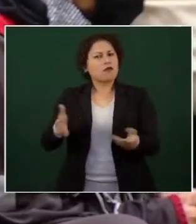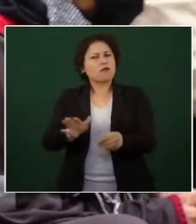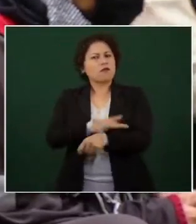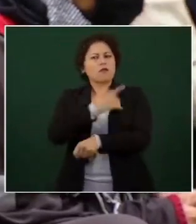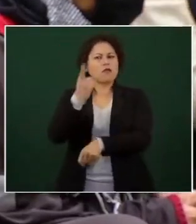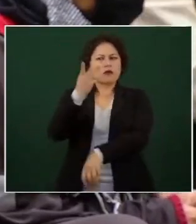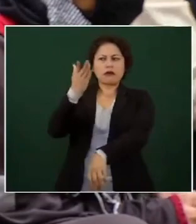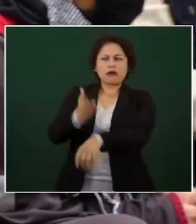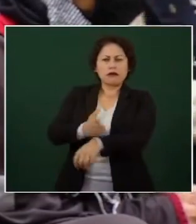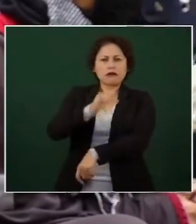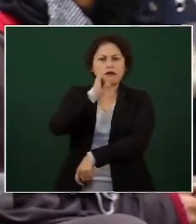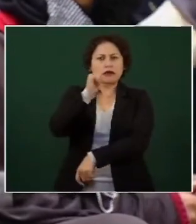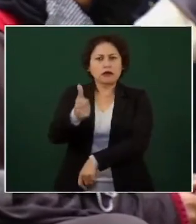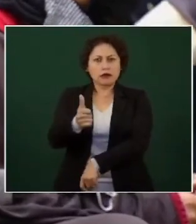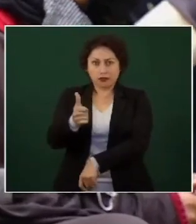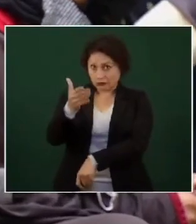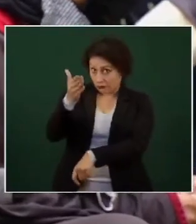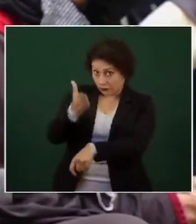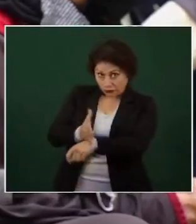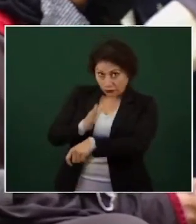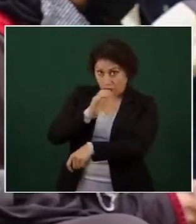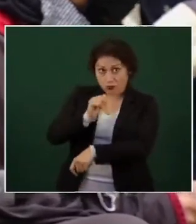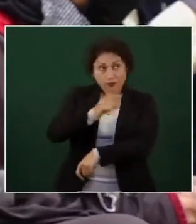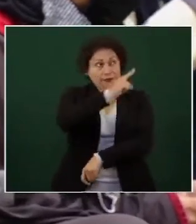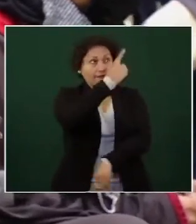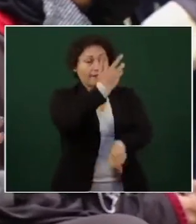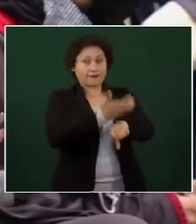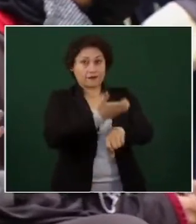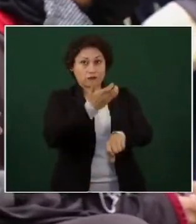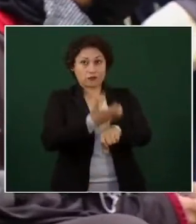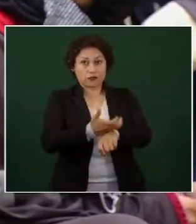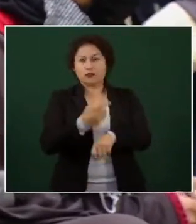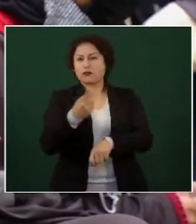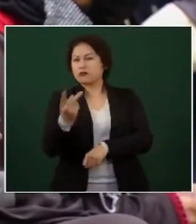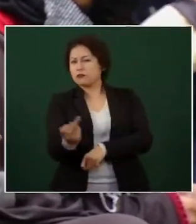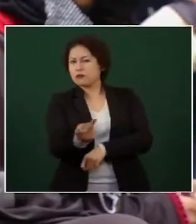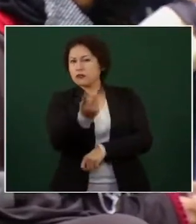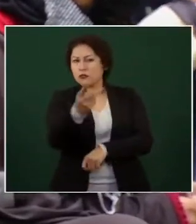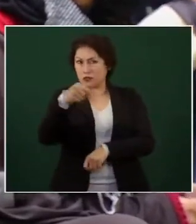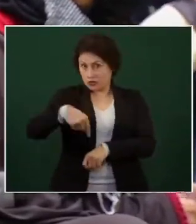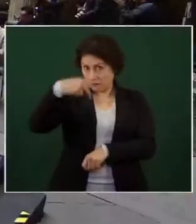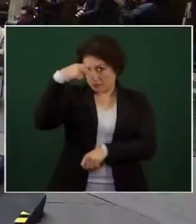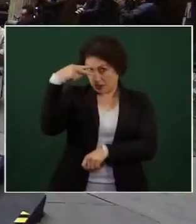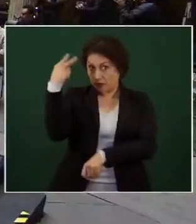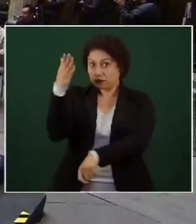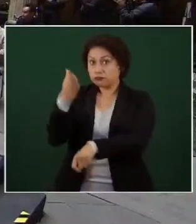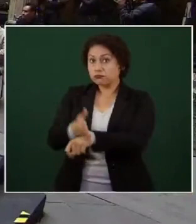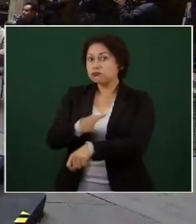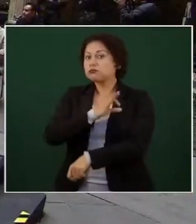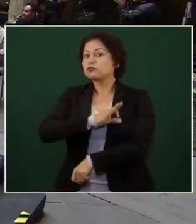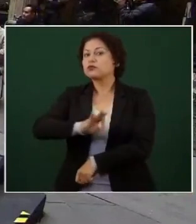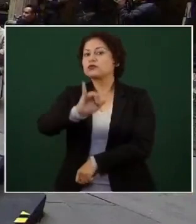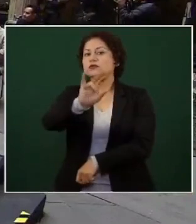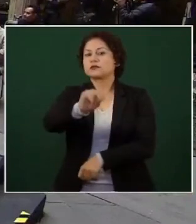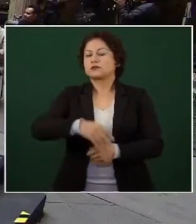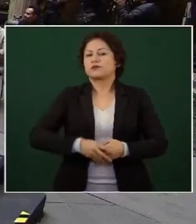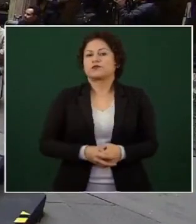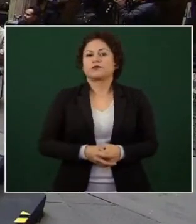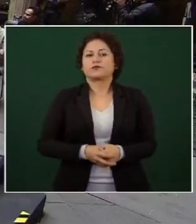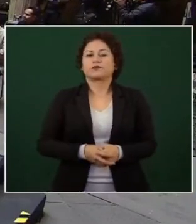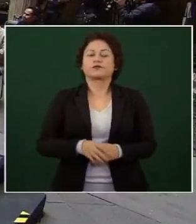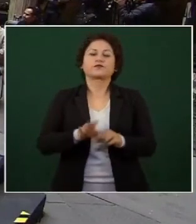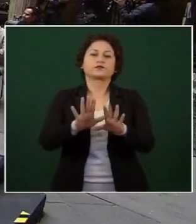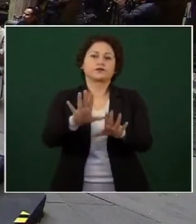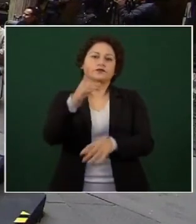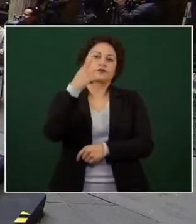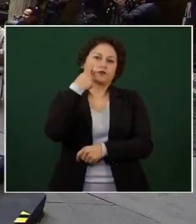no se le puede castigar en Estados Unidos, ¿se le podría castigar en México? Bueno, miren,